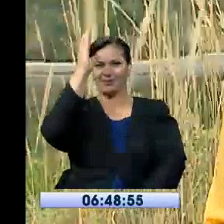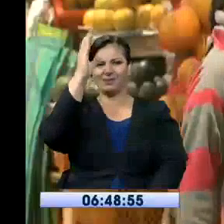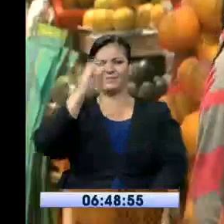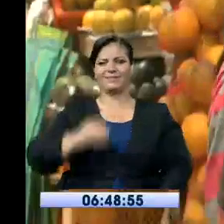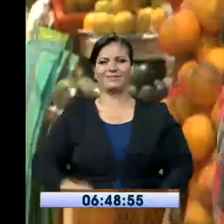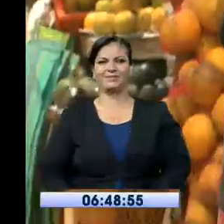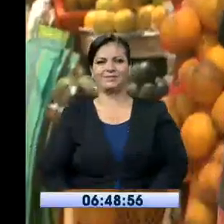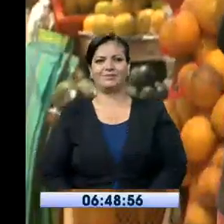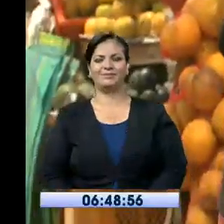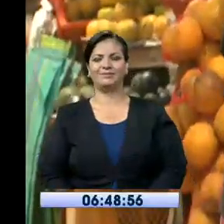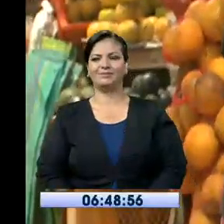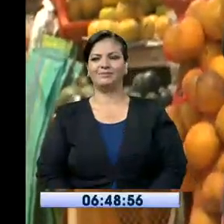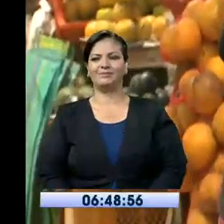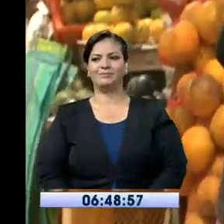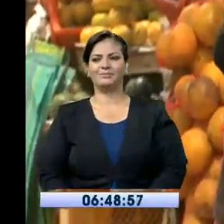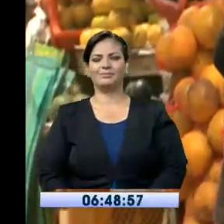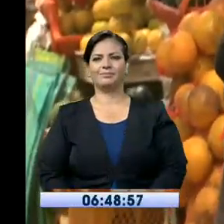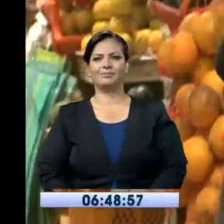Moncayo.